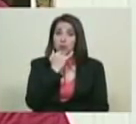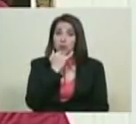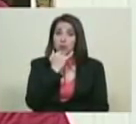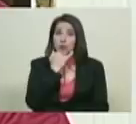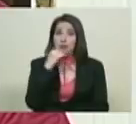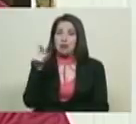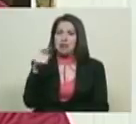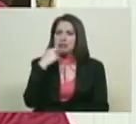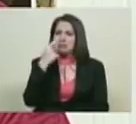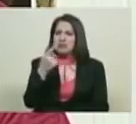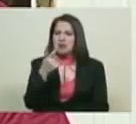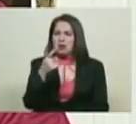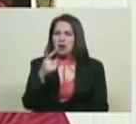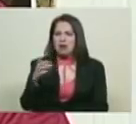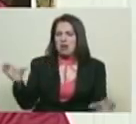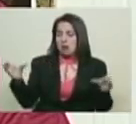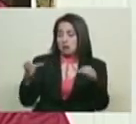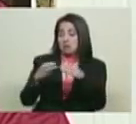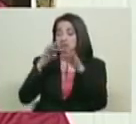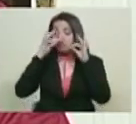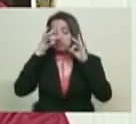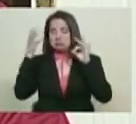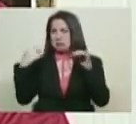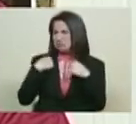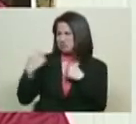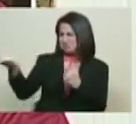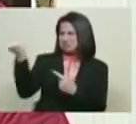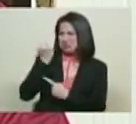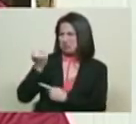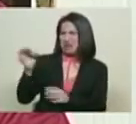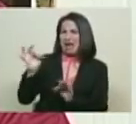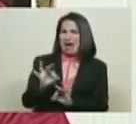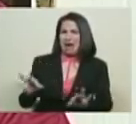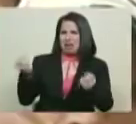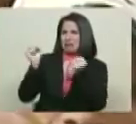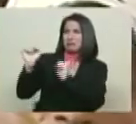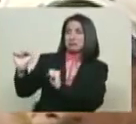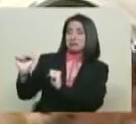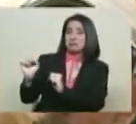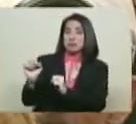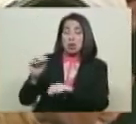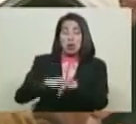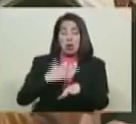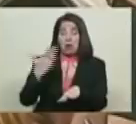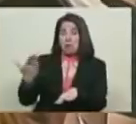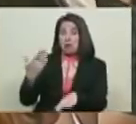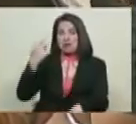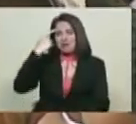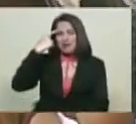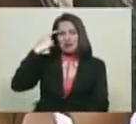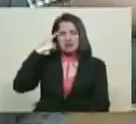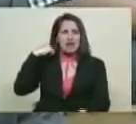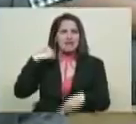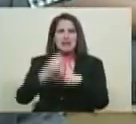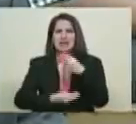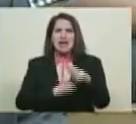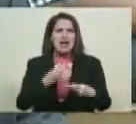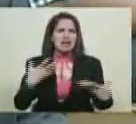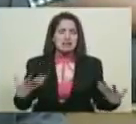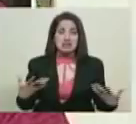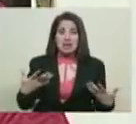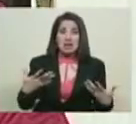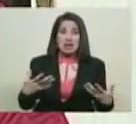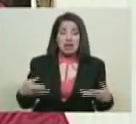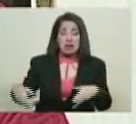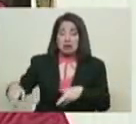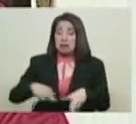Él dijo, la oligarquía no me va a matar porque no saben qué hacer con los ríos